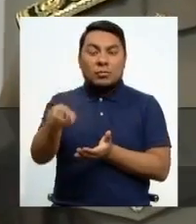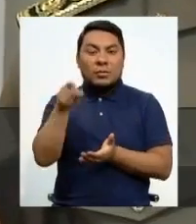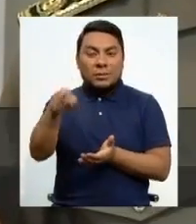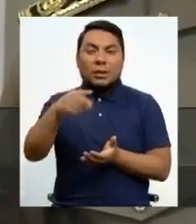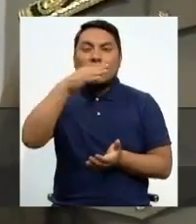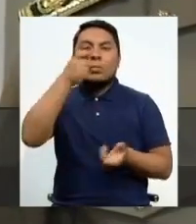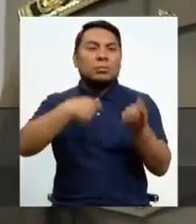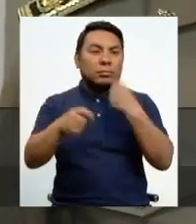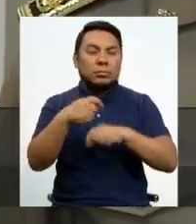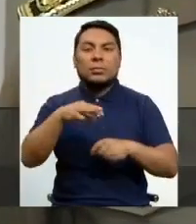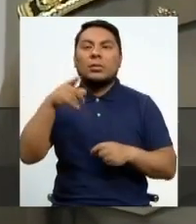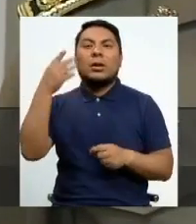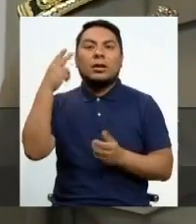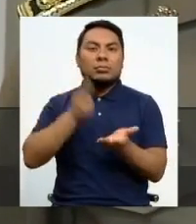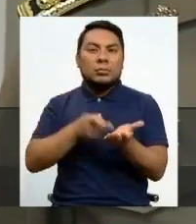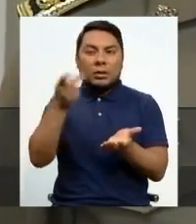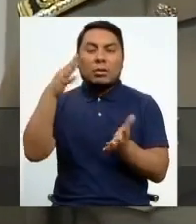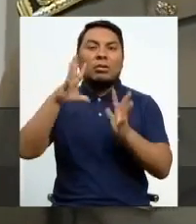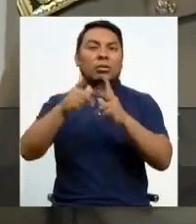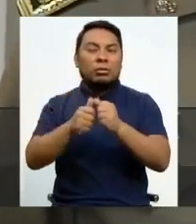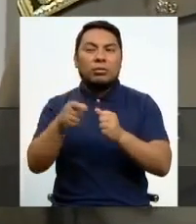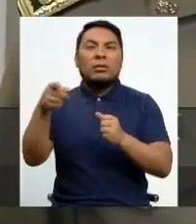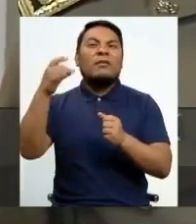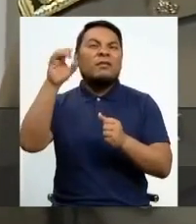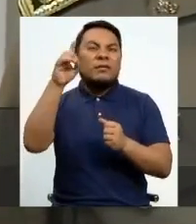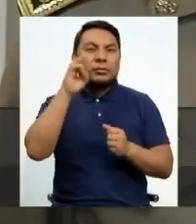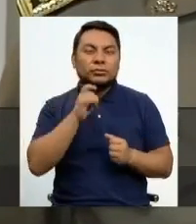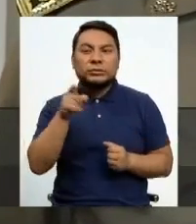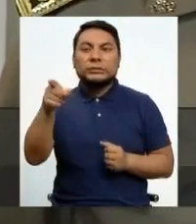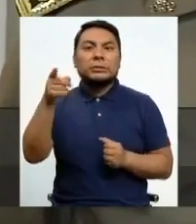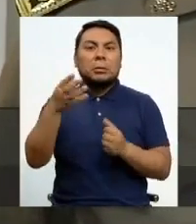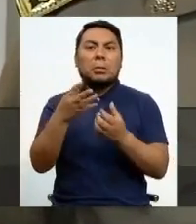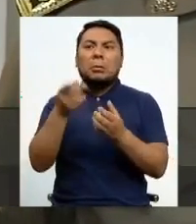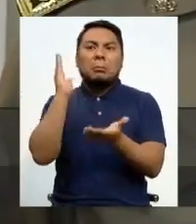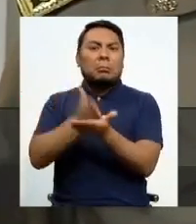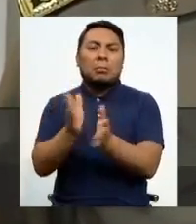capitán y demás efectivos implicados no han cumplido con los protocolos establecidos por ley.